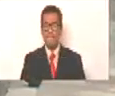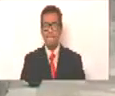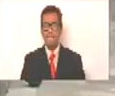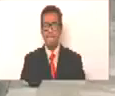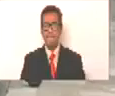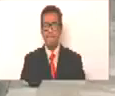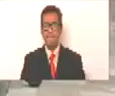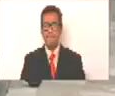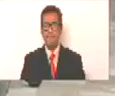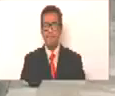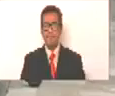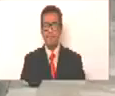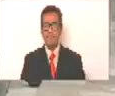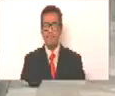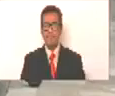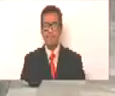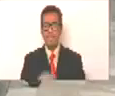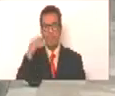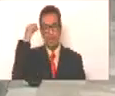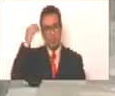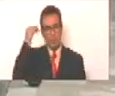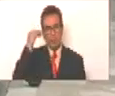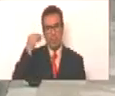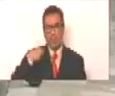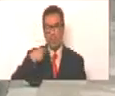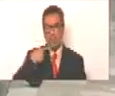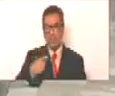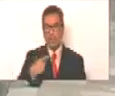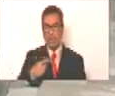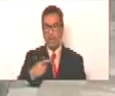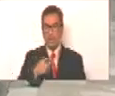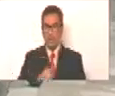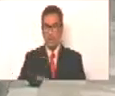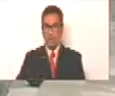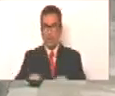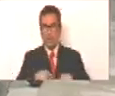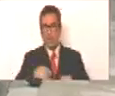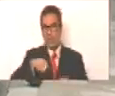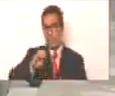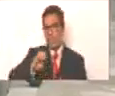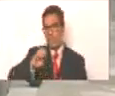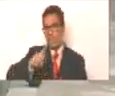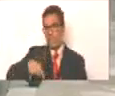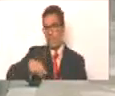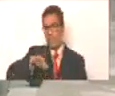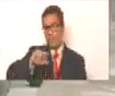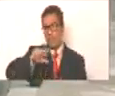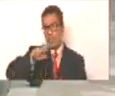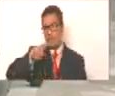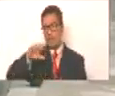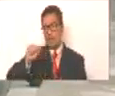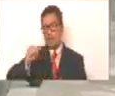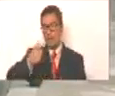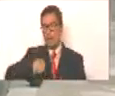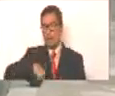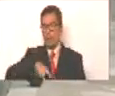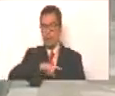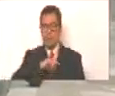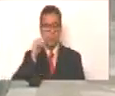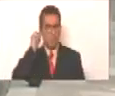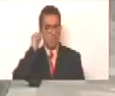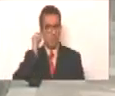Y se considera, vamos a un lugar que llamamos Epira. Lamentar para nosotras y nosotros no